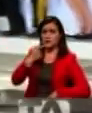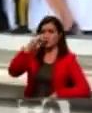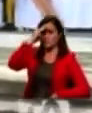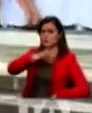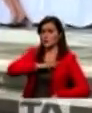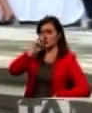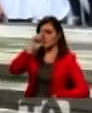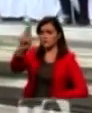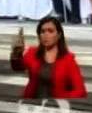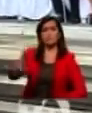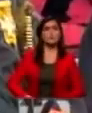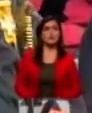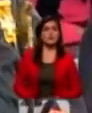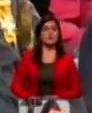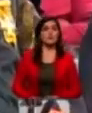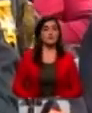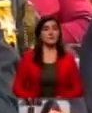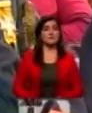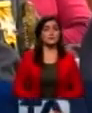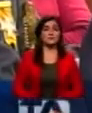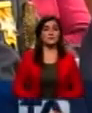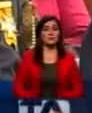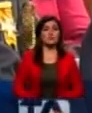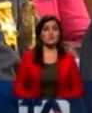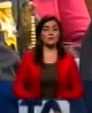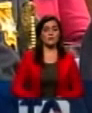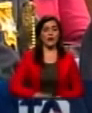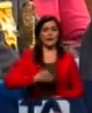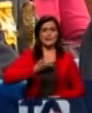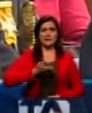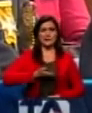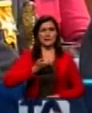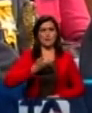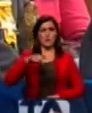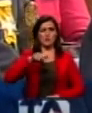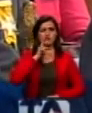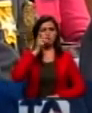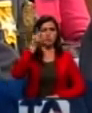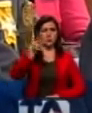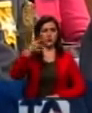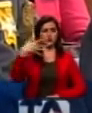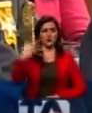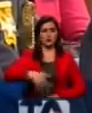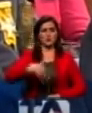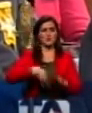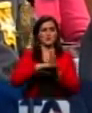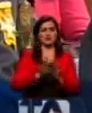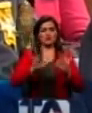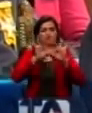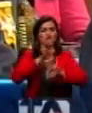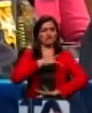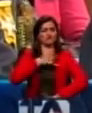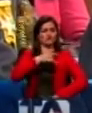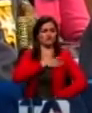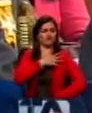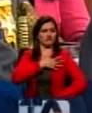Armadas. Se trata de mantener una ética pública. Este es un principio sobre el que se levanta la confianza